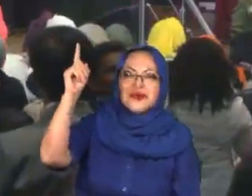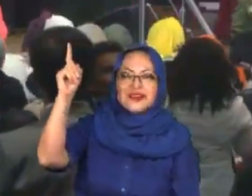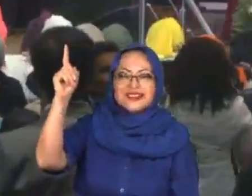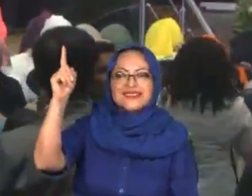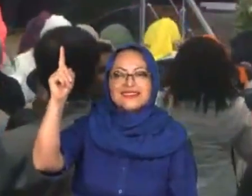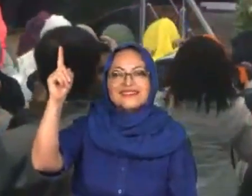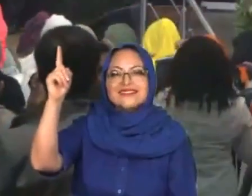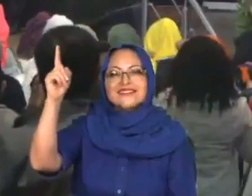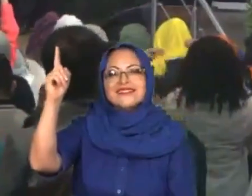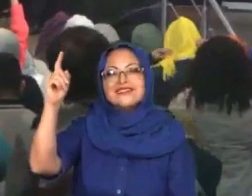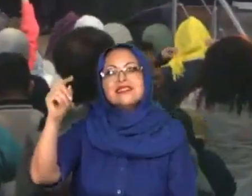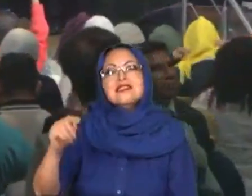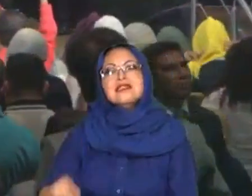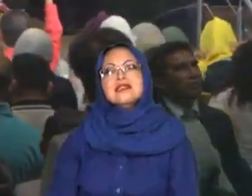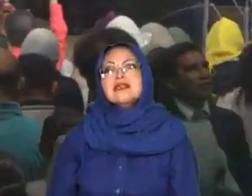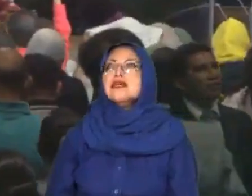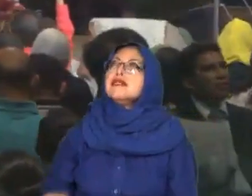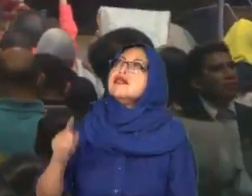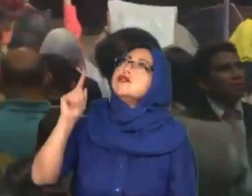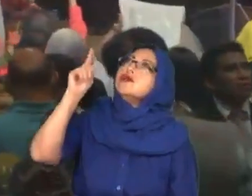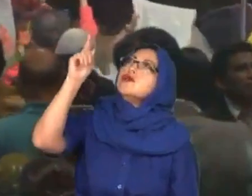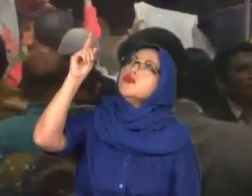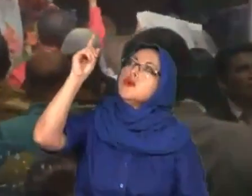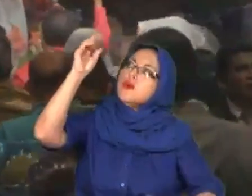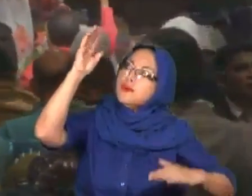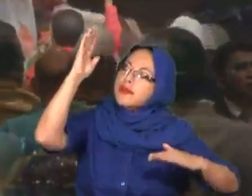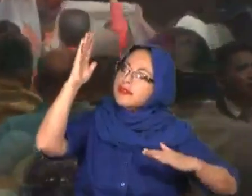Tu presencia, Señor.